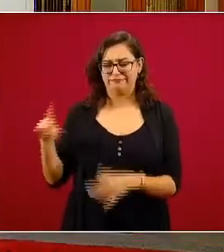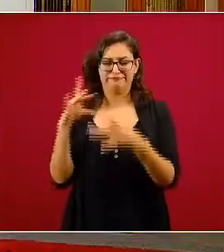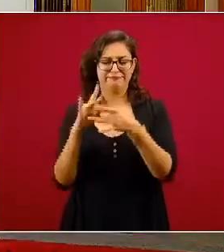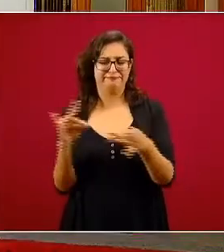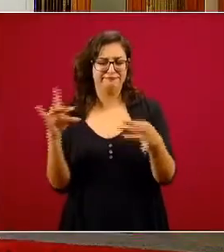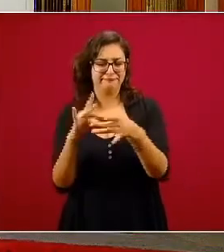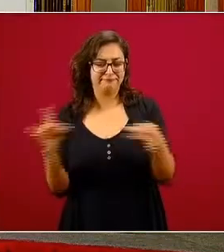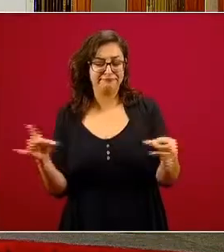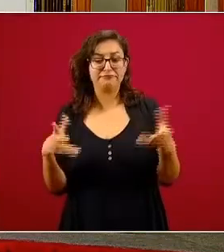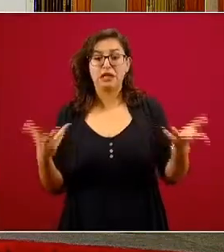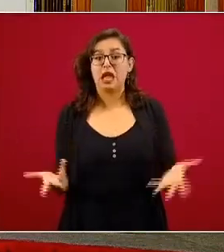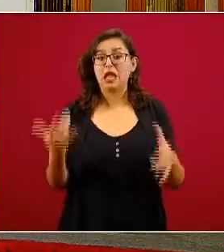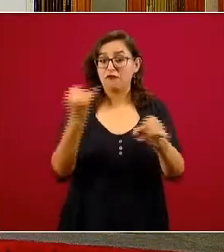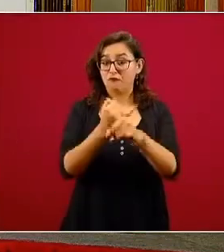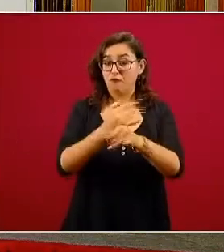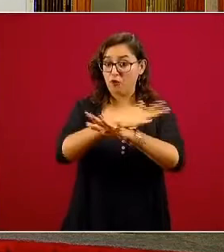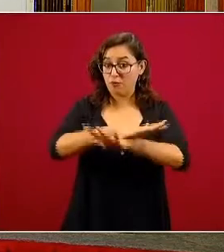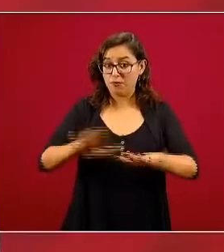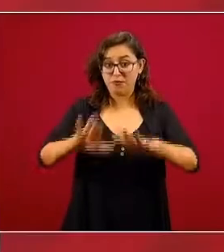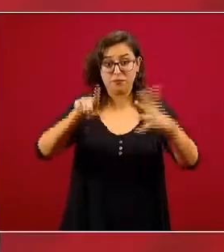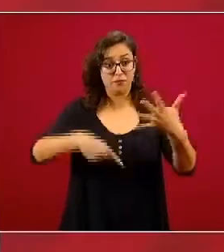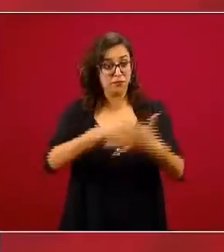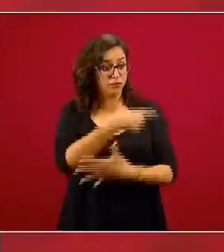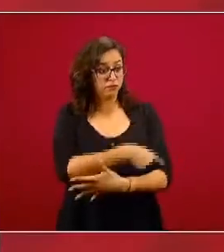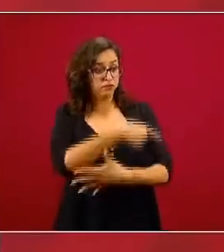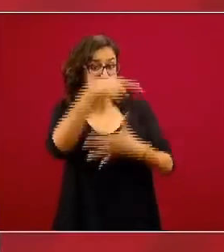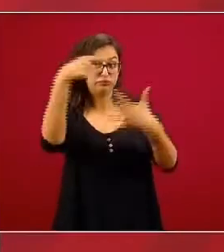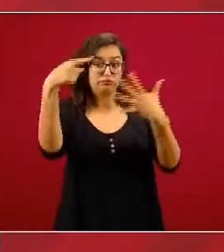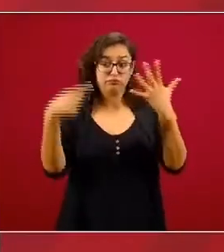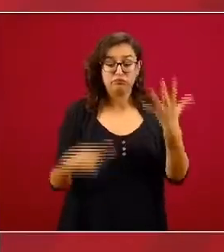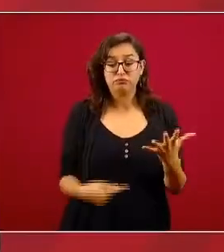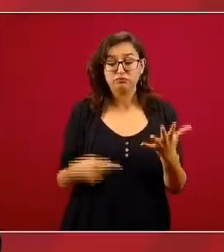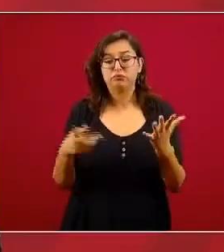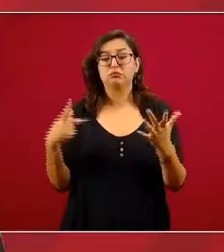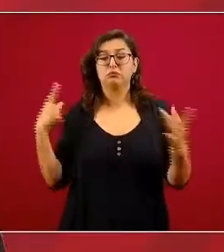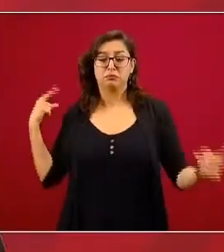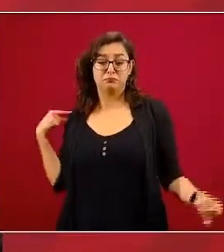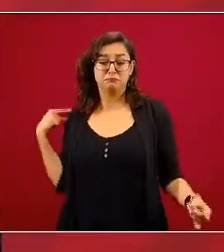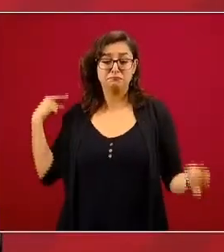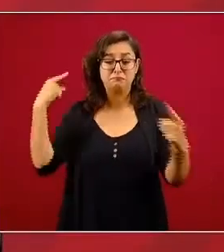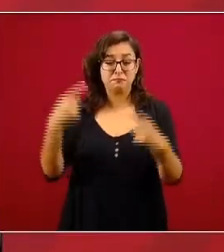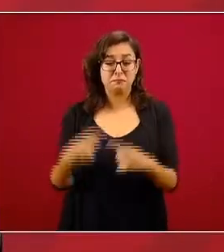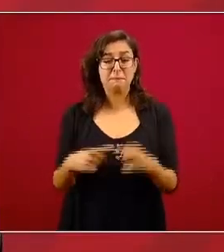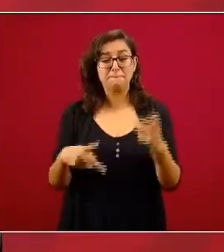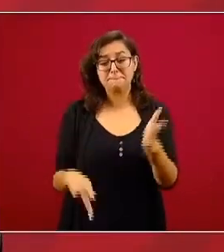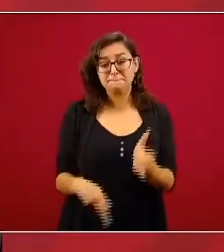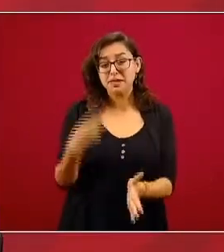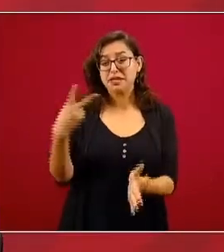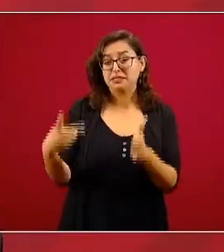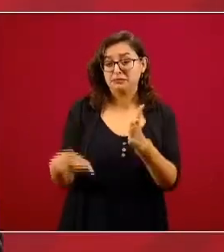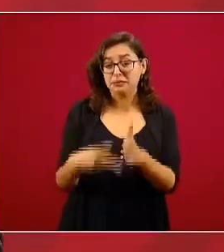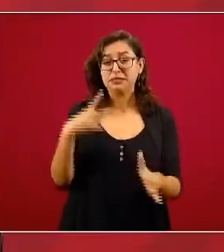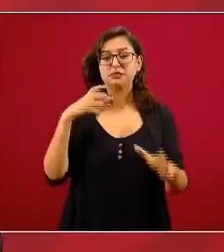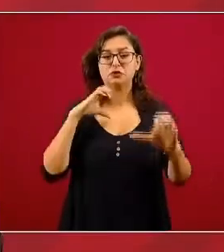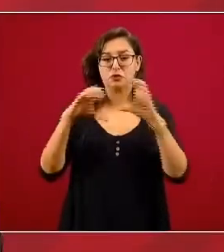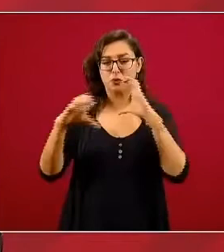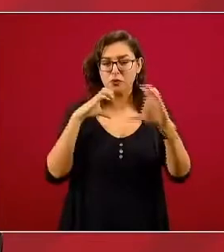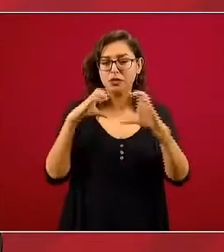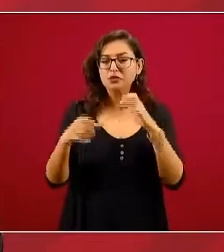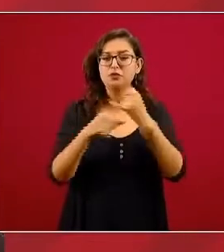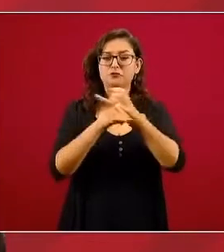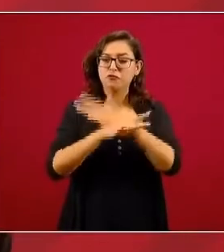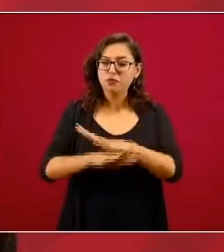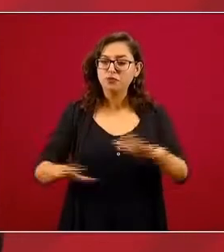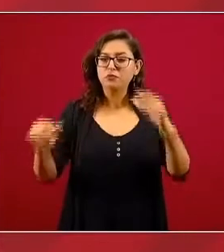todos los elementos del informe técnico que alguna vez hemos presentado durante las distintas fases de comunicación de la